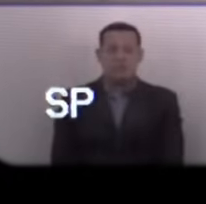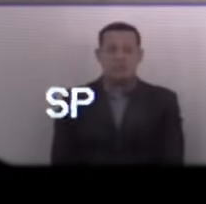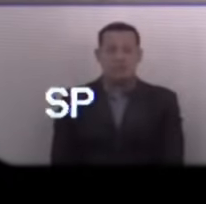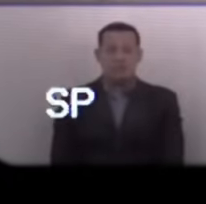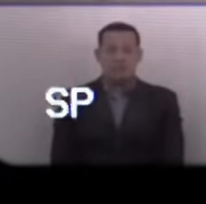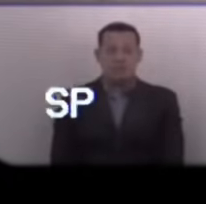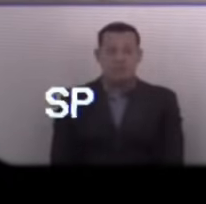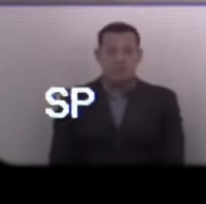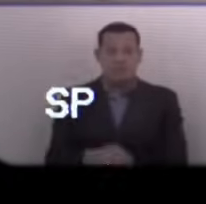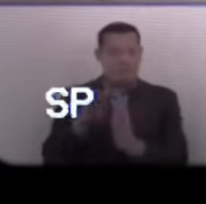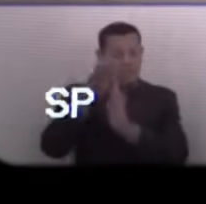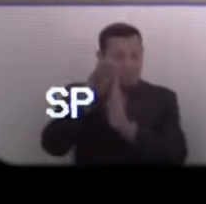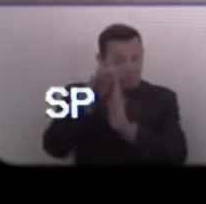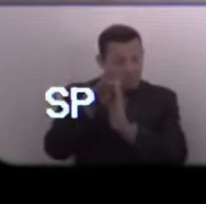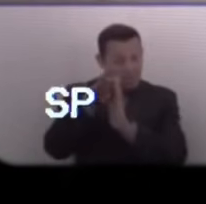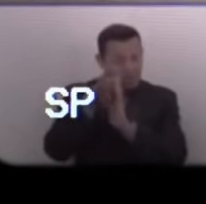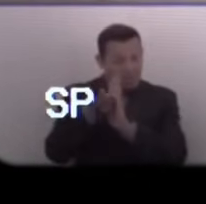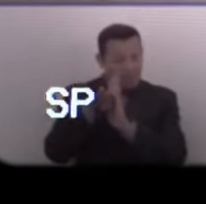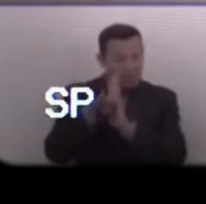Va decreciendo.